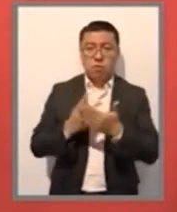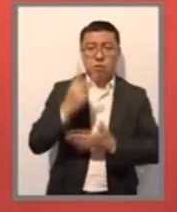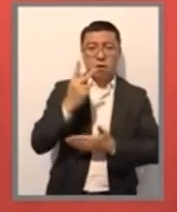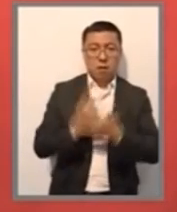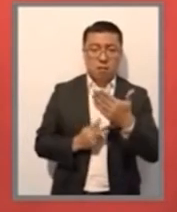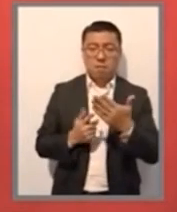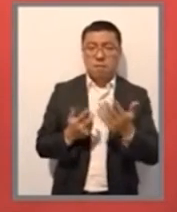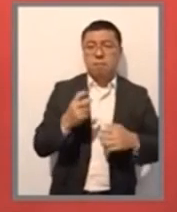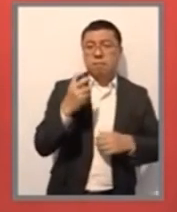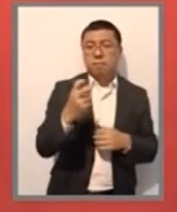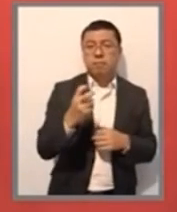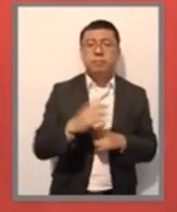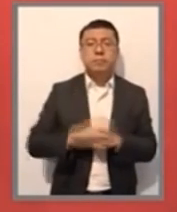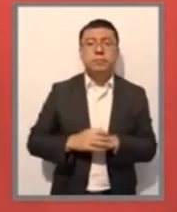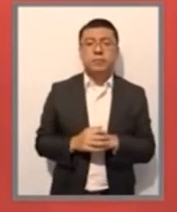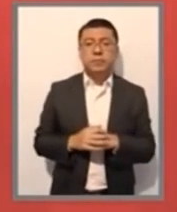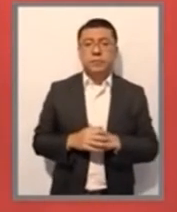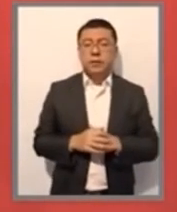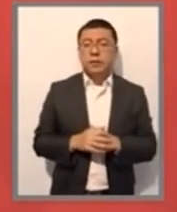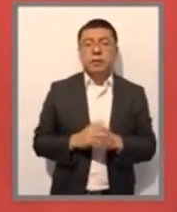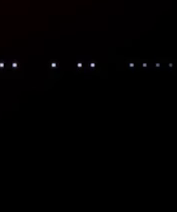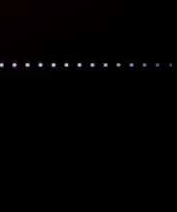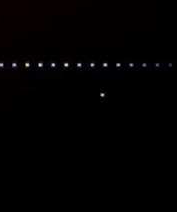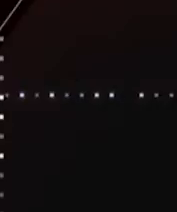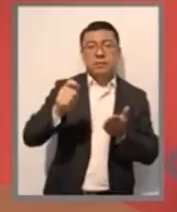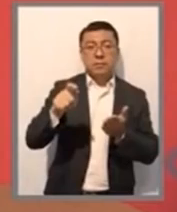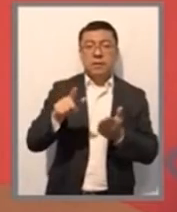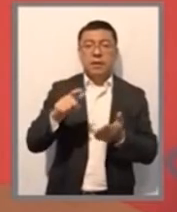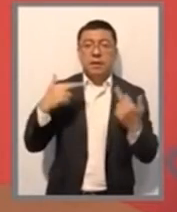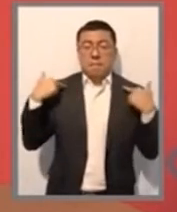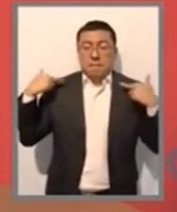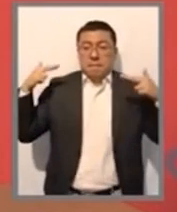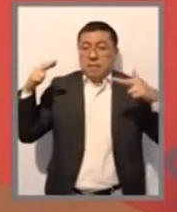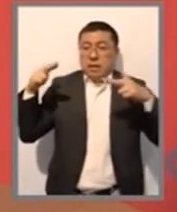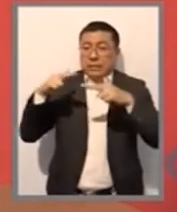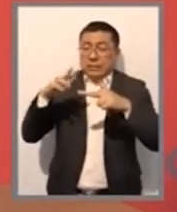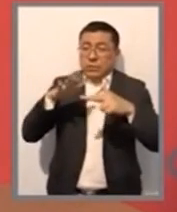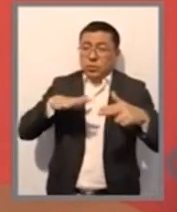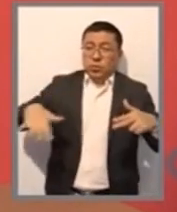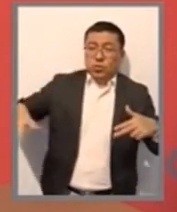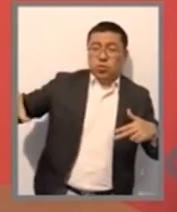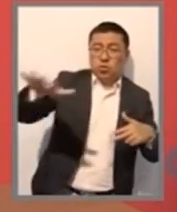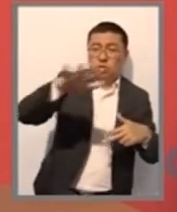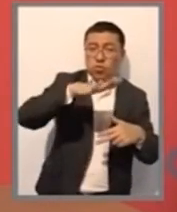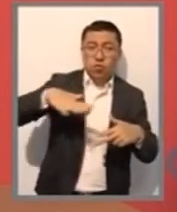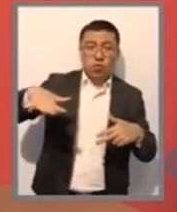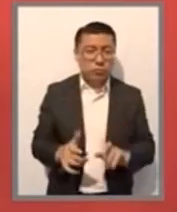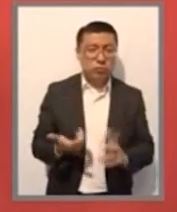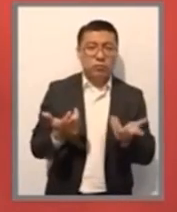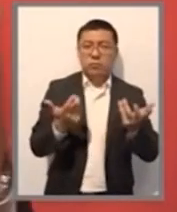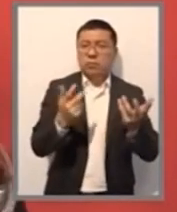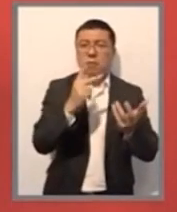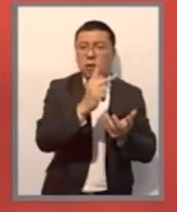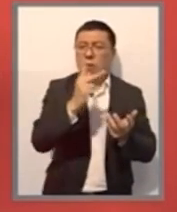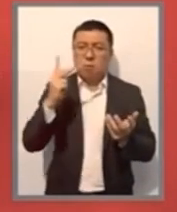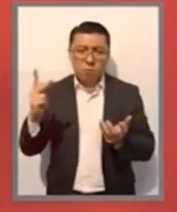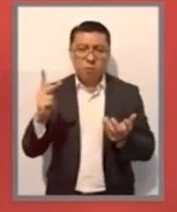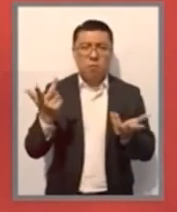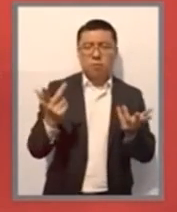al hogar, si tienen hermanos en esa escuela. Flores Miramontes respondió algunas de las dudas de los